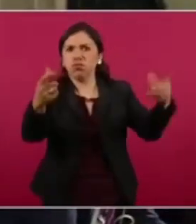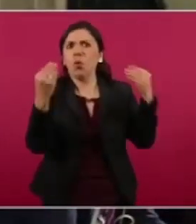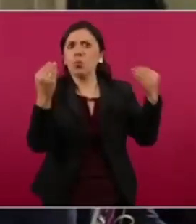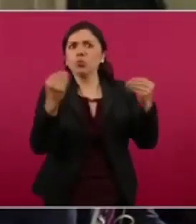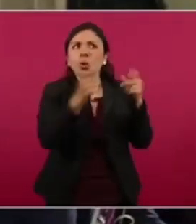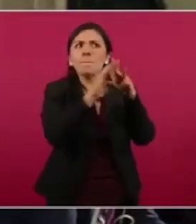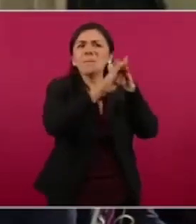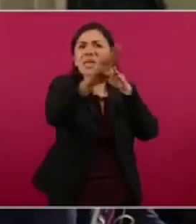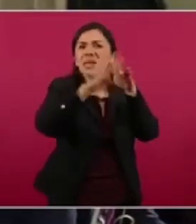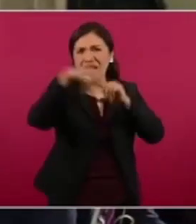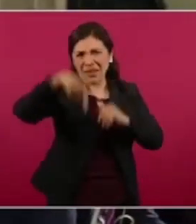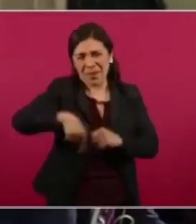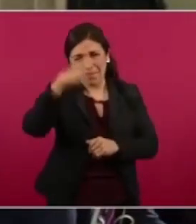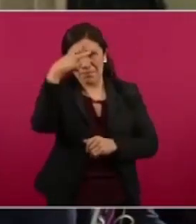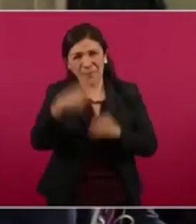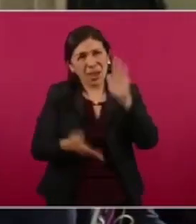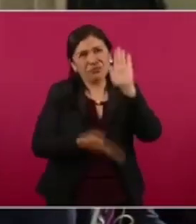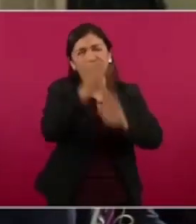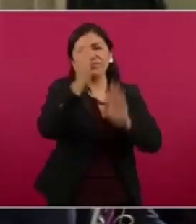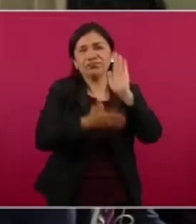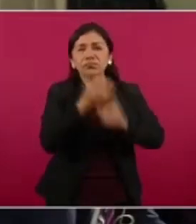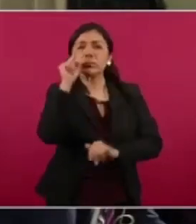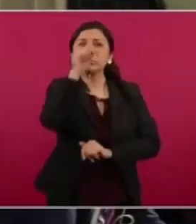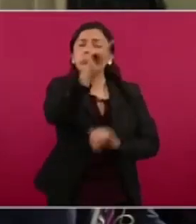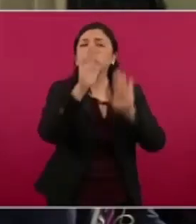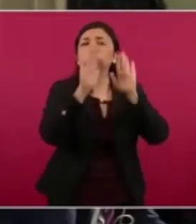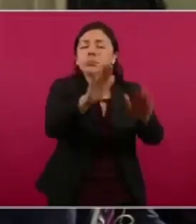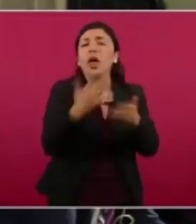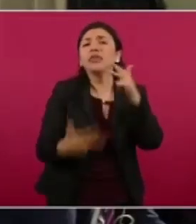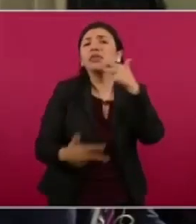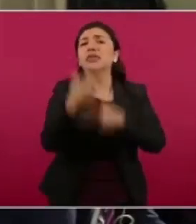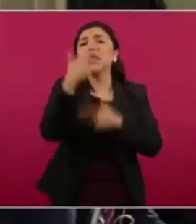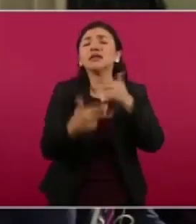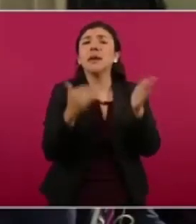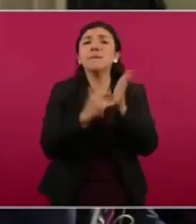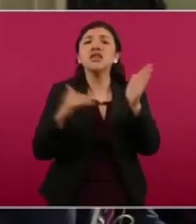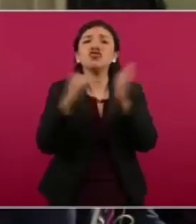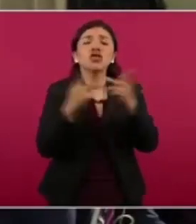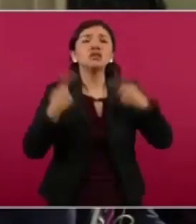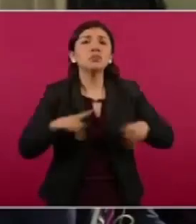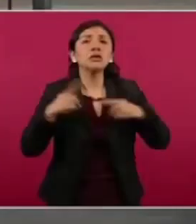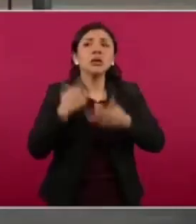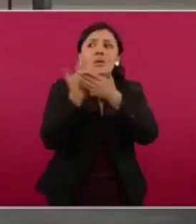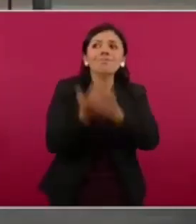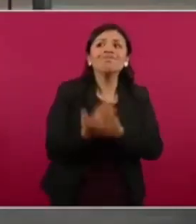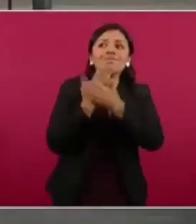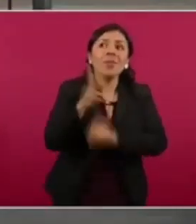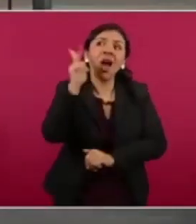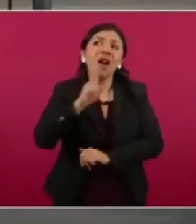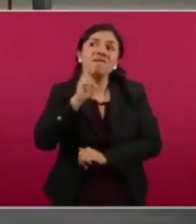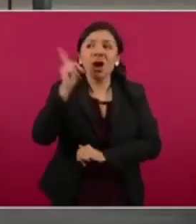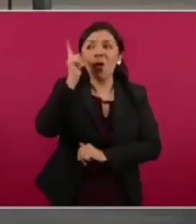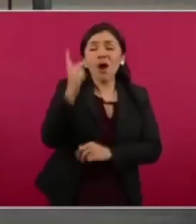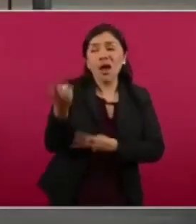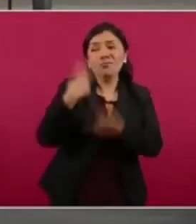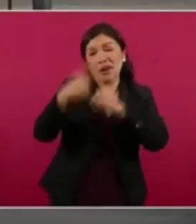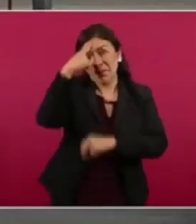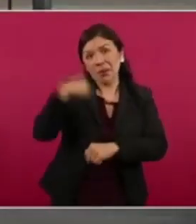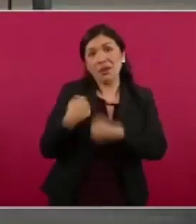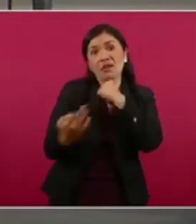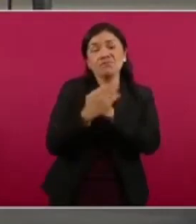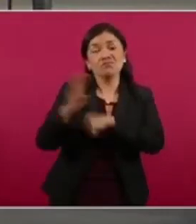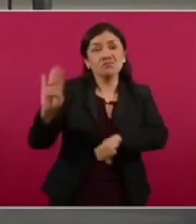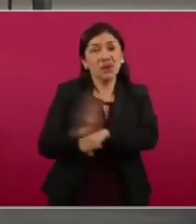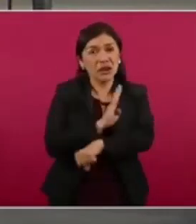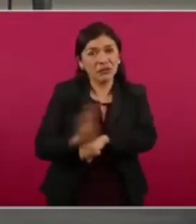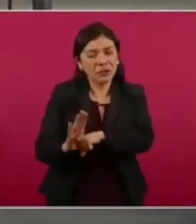Unidos, donde 13 millones de personas esperan que puedan ser beneficiadas. ¿Es cuánto, presidente? Sí,